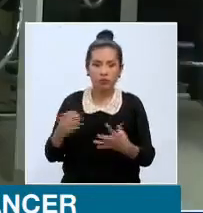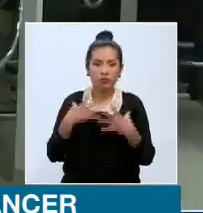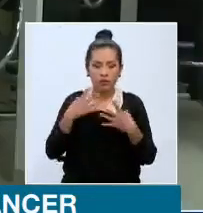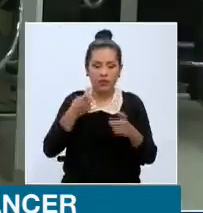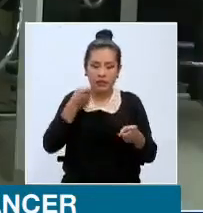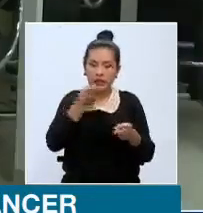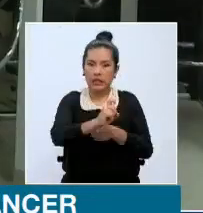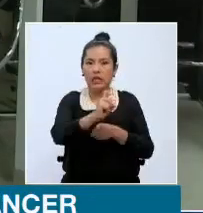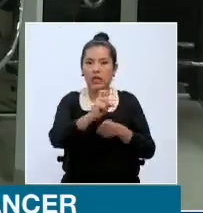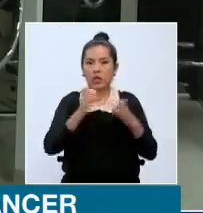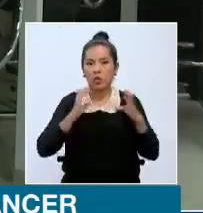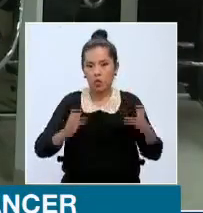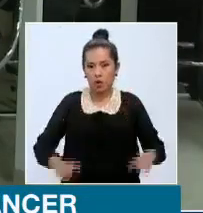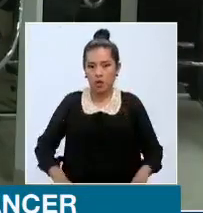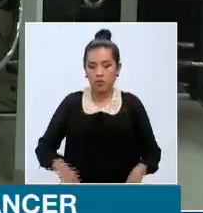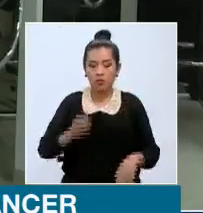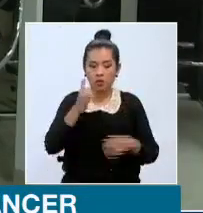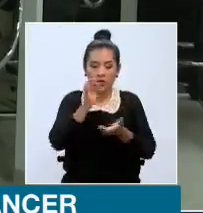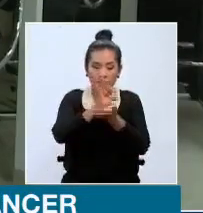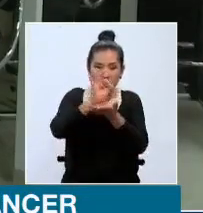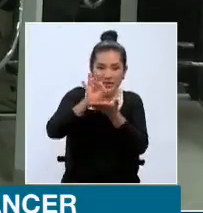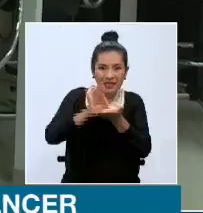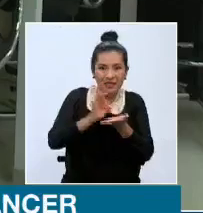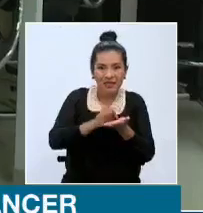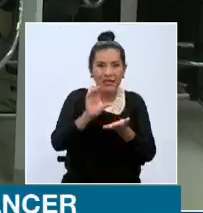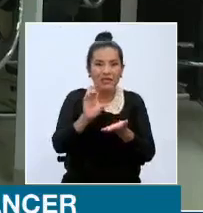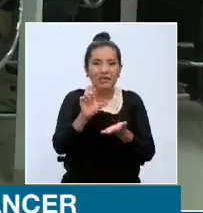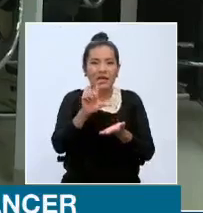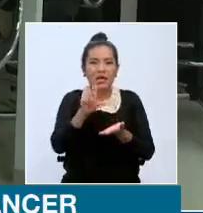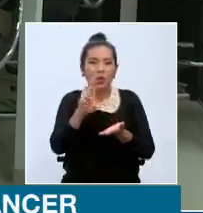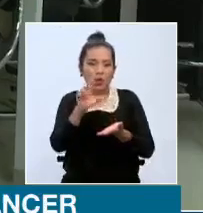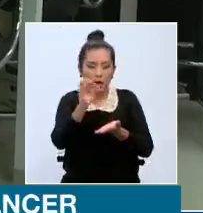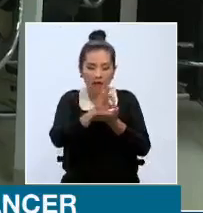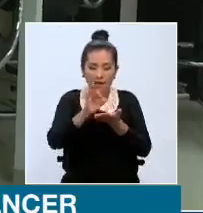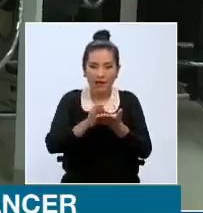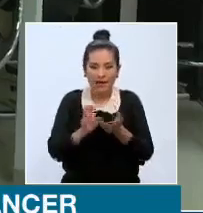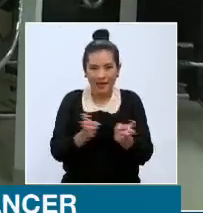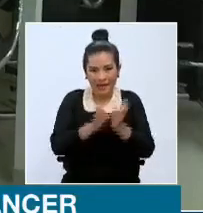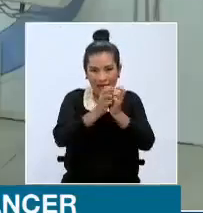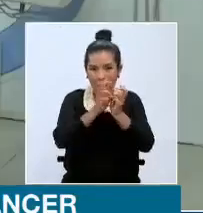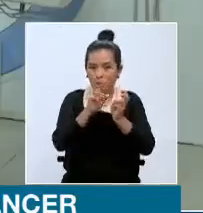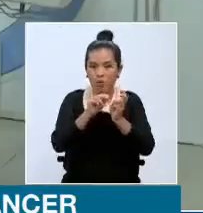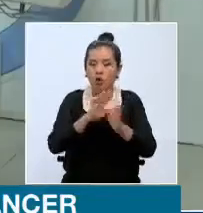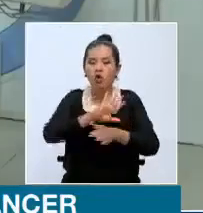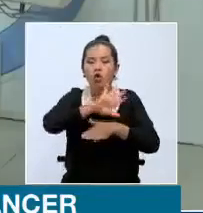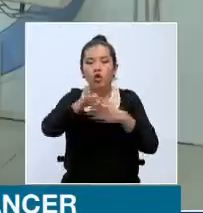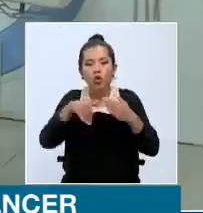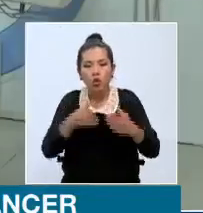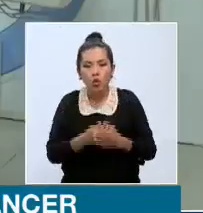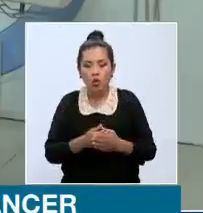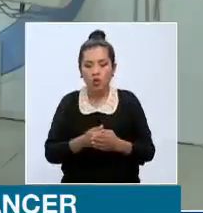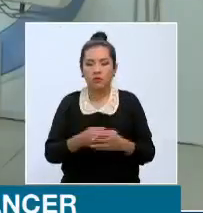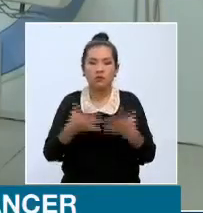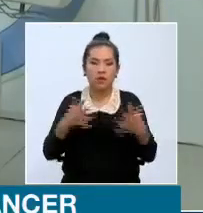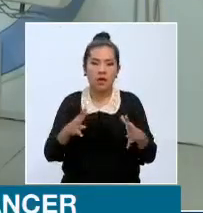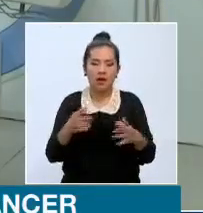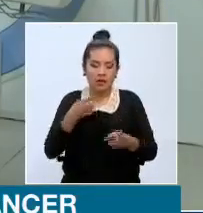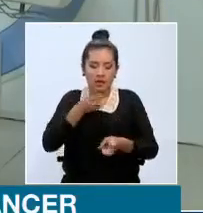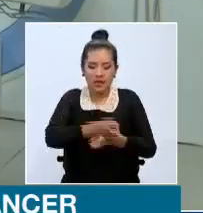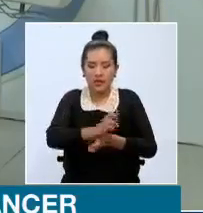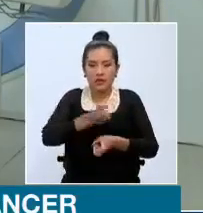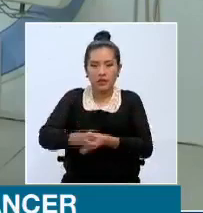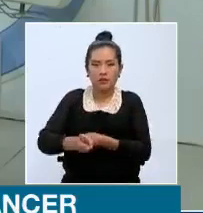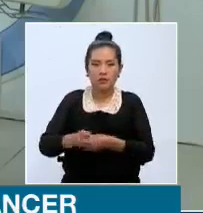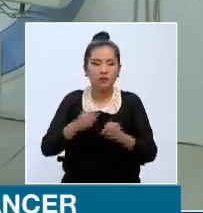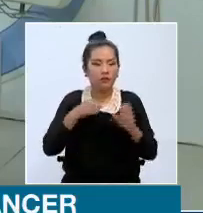no solamente mataban a las células cancerígenas, sino todo alrededor, y realmente era una tristeza ver